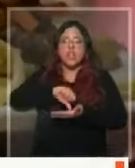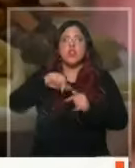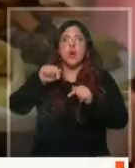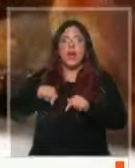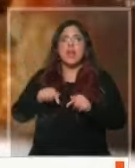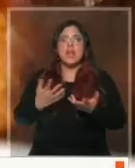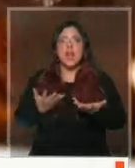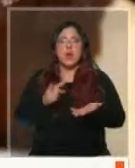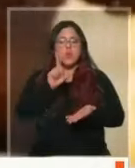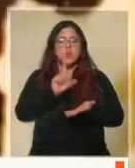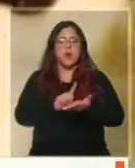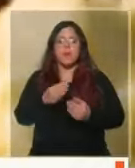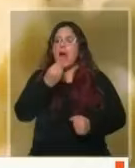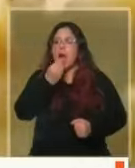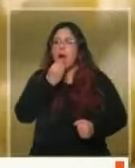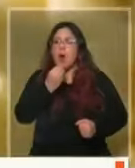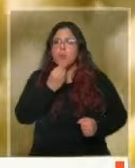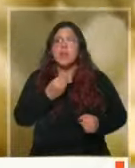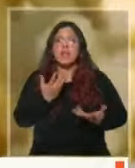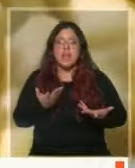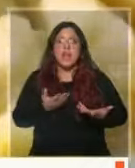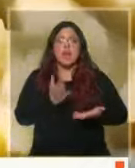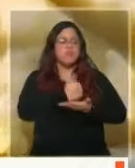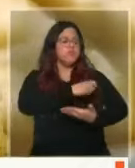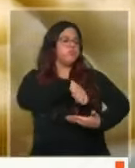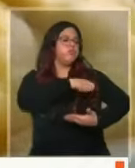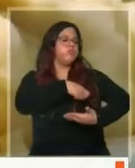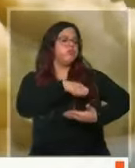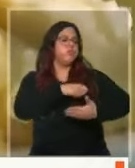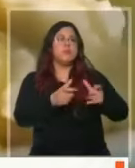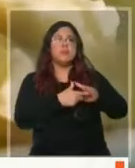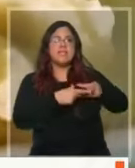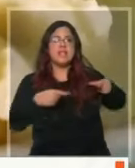para degustar comida casera nacional al estilo buffet.